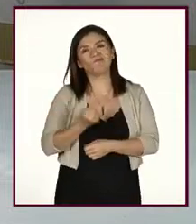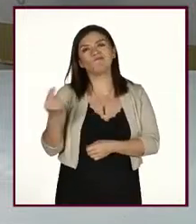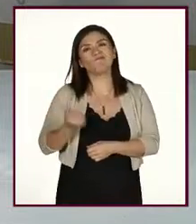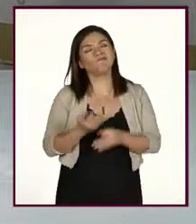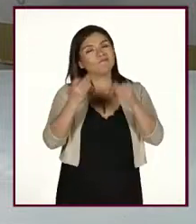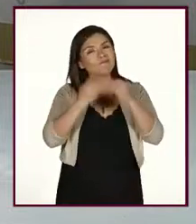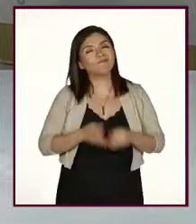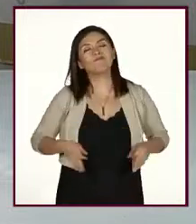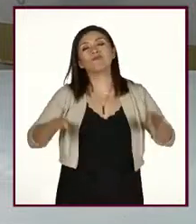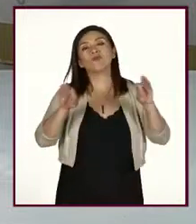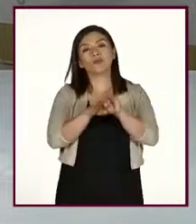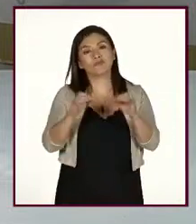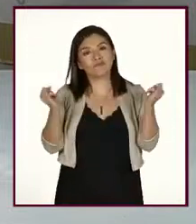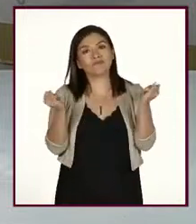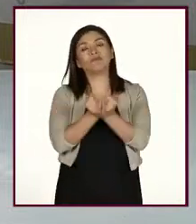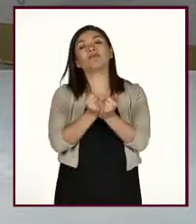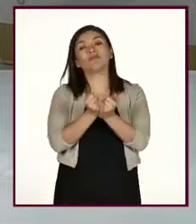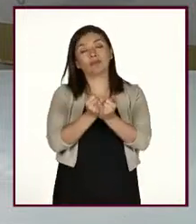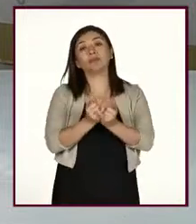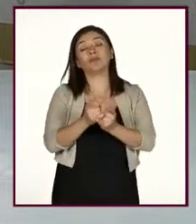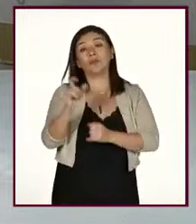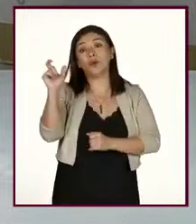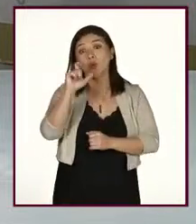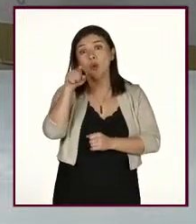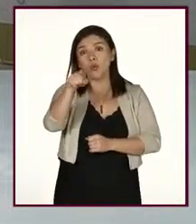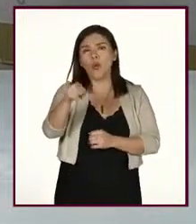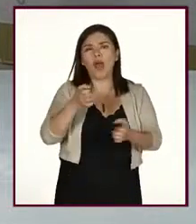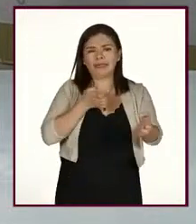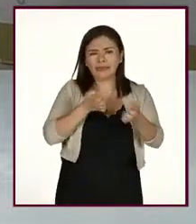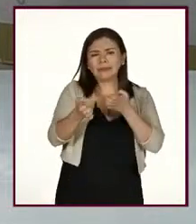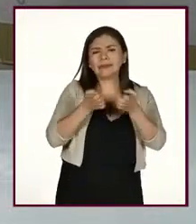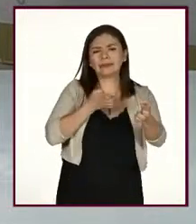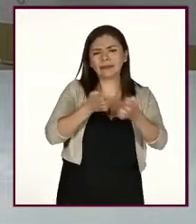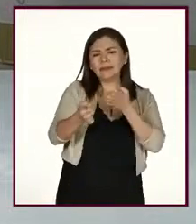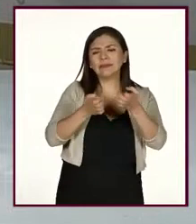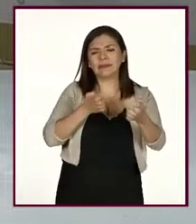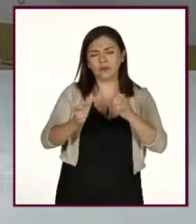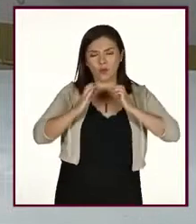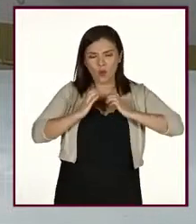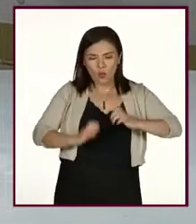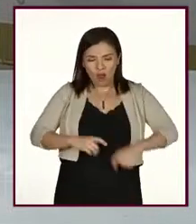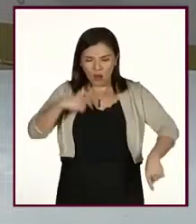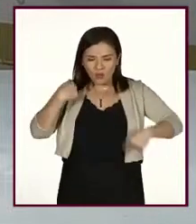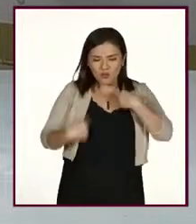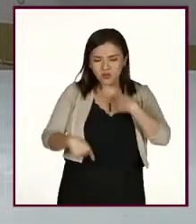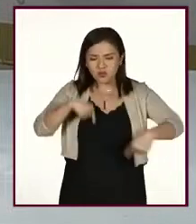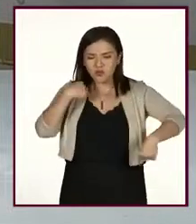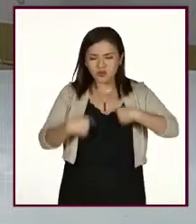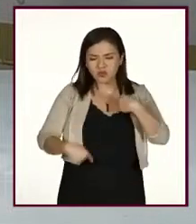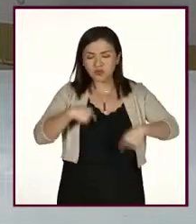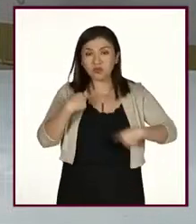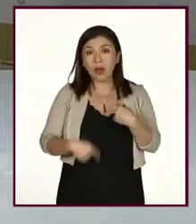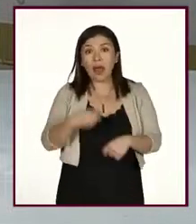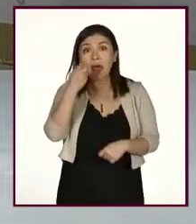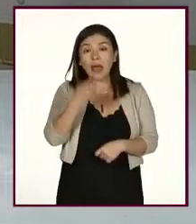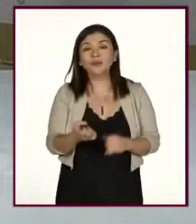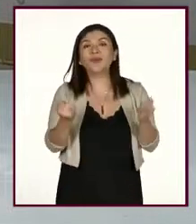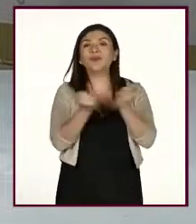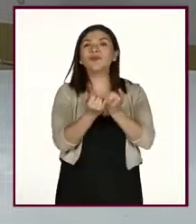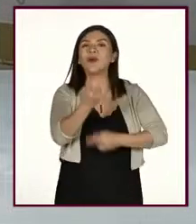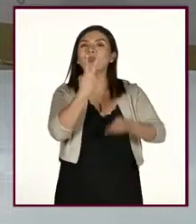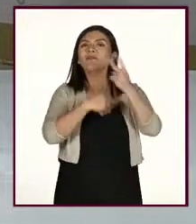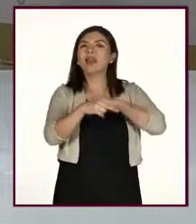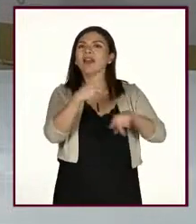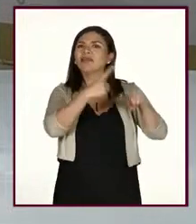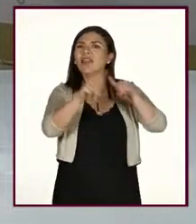es primordial. Entonces, durante el ejercicio, durante la tonificación de nuestros músculos, también se liberan